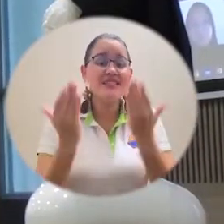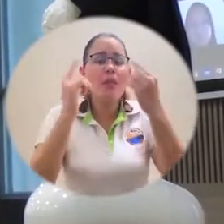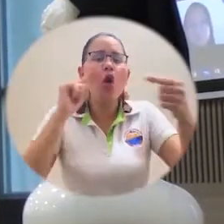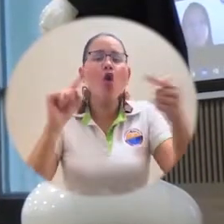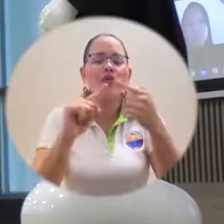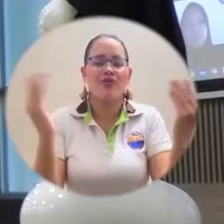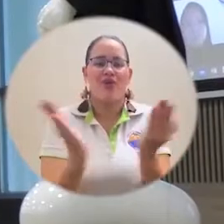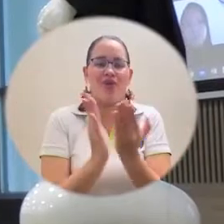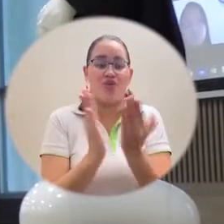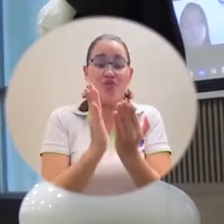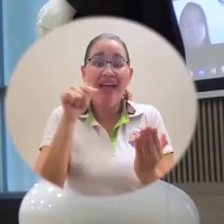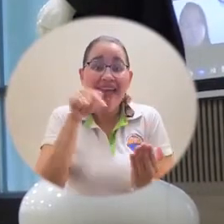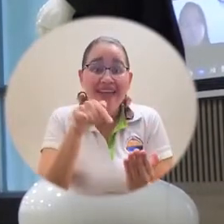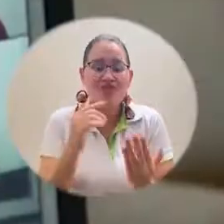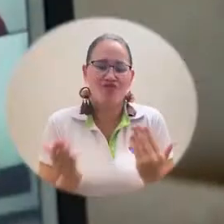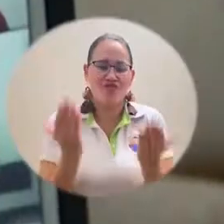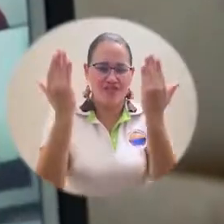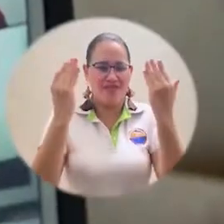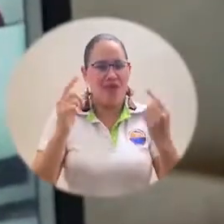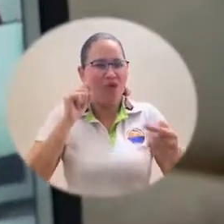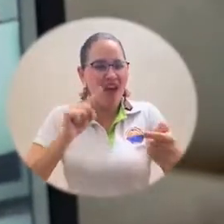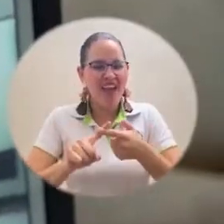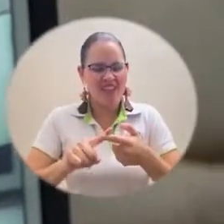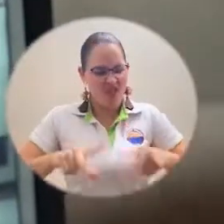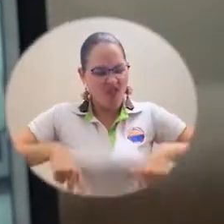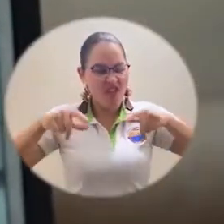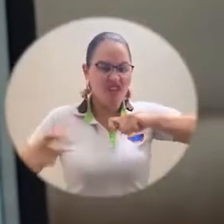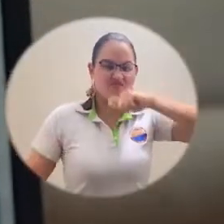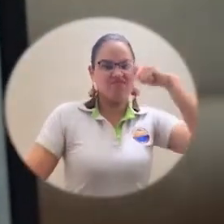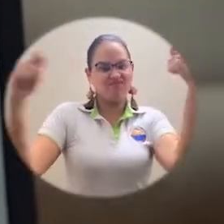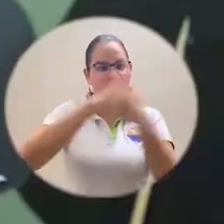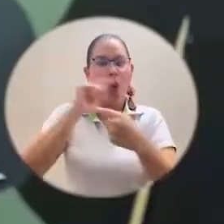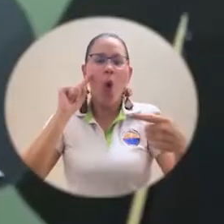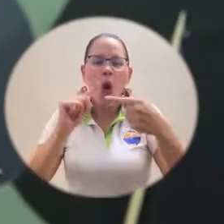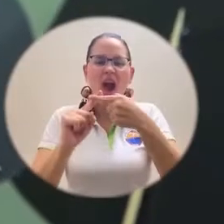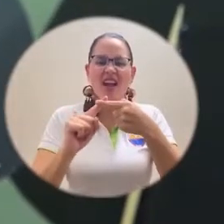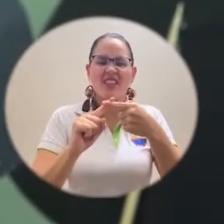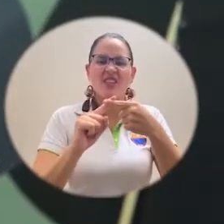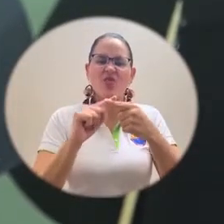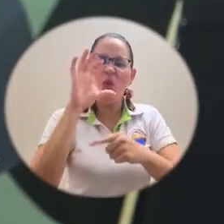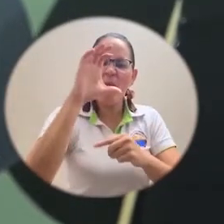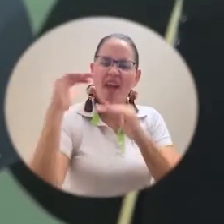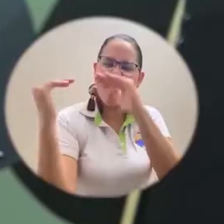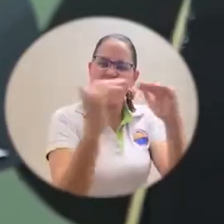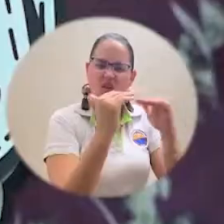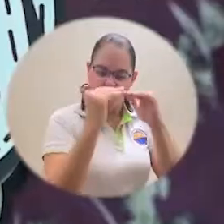La educación pública es el único ascensor social en un país profundamente desigual.